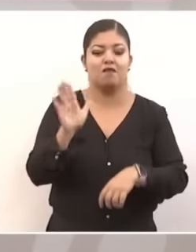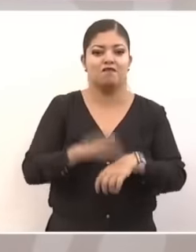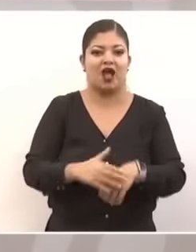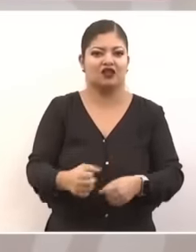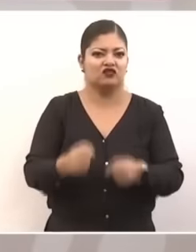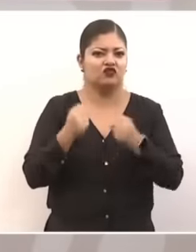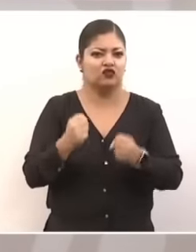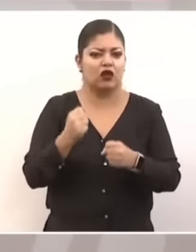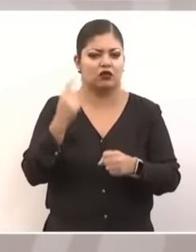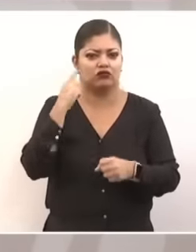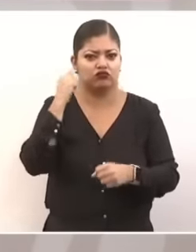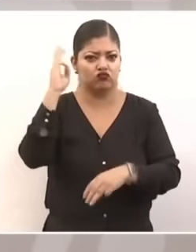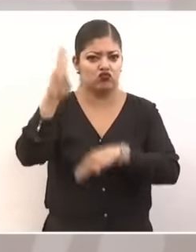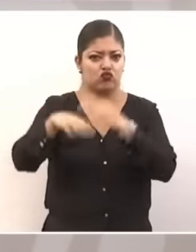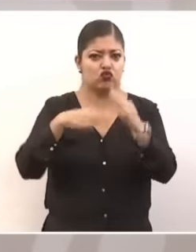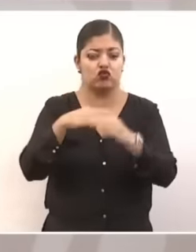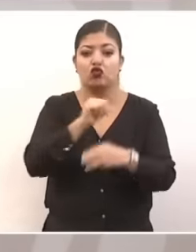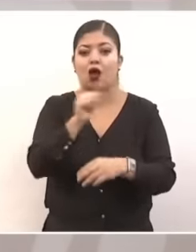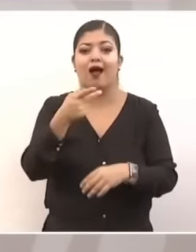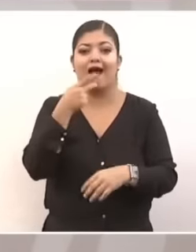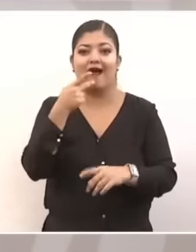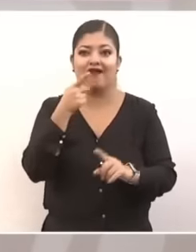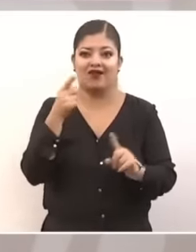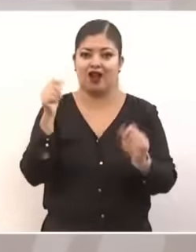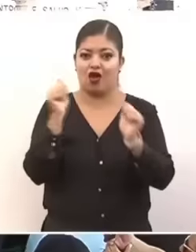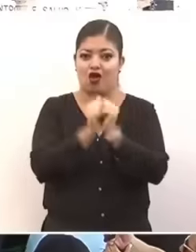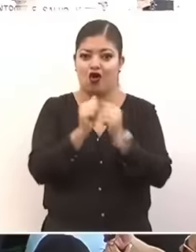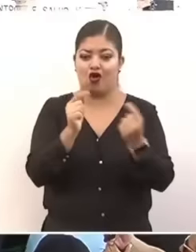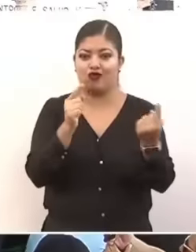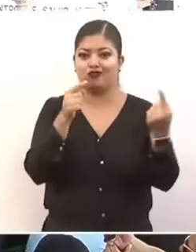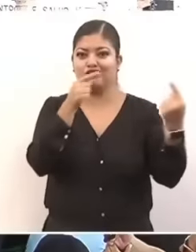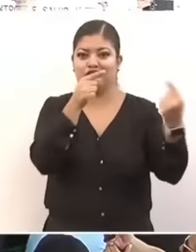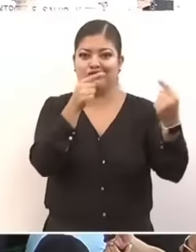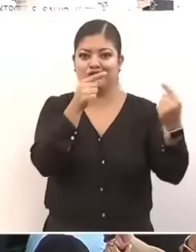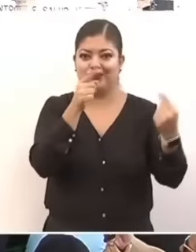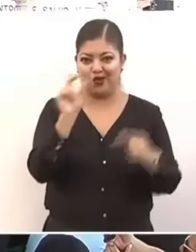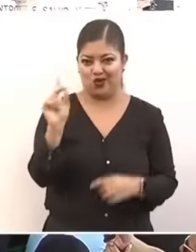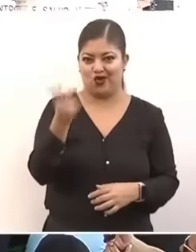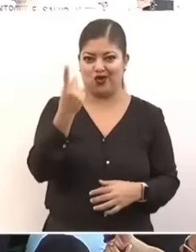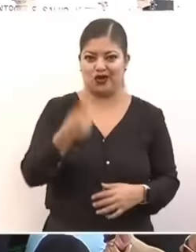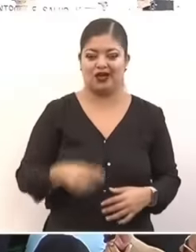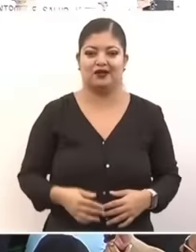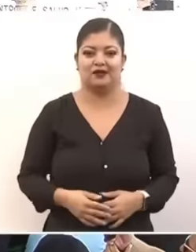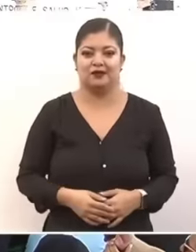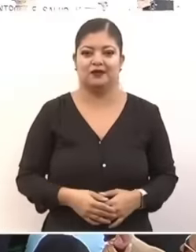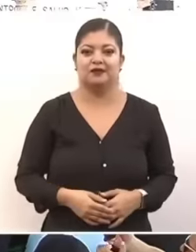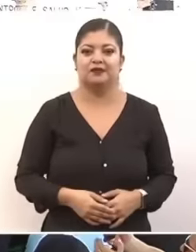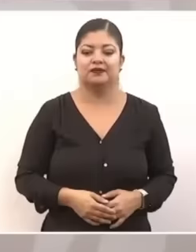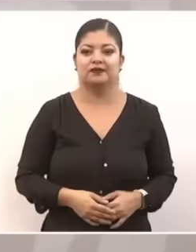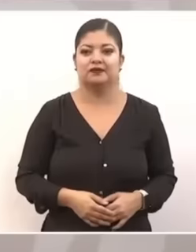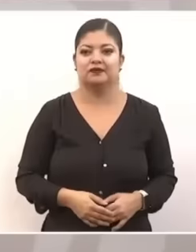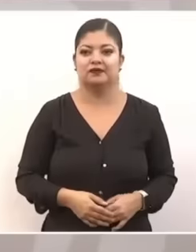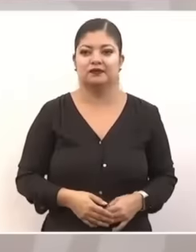en el mundo con relación al dólar. Nuestro peso.